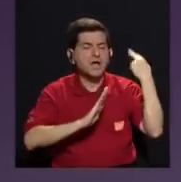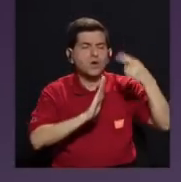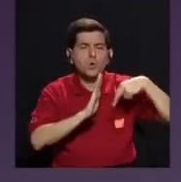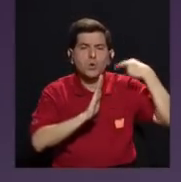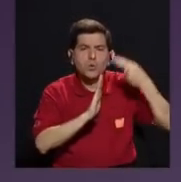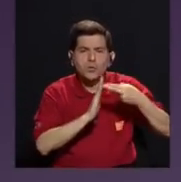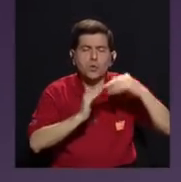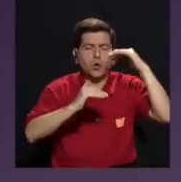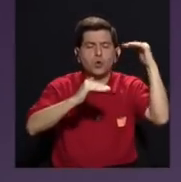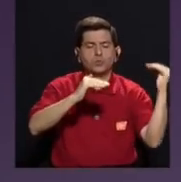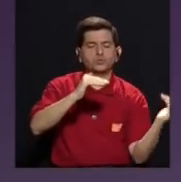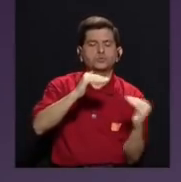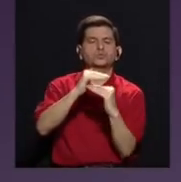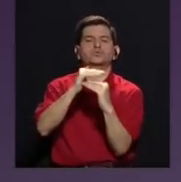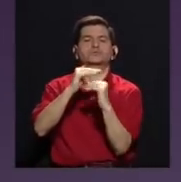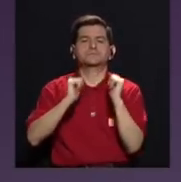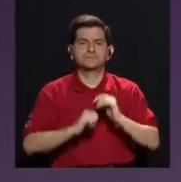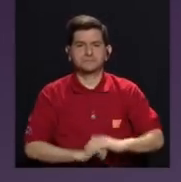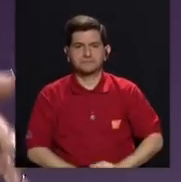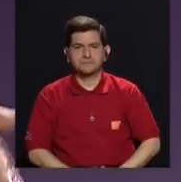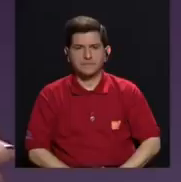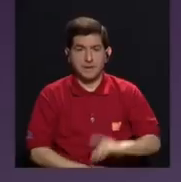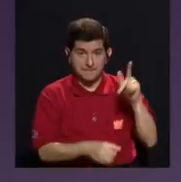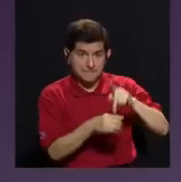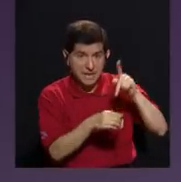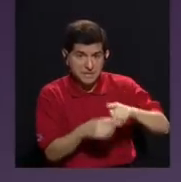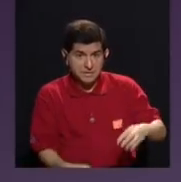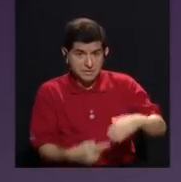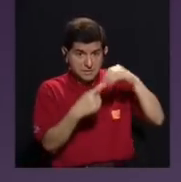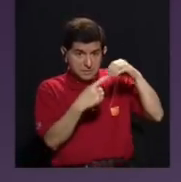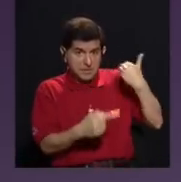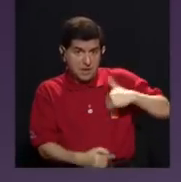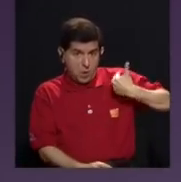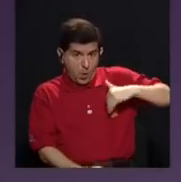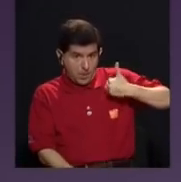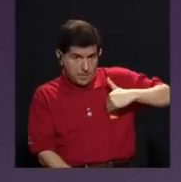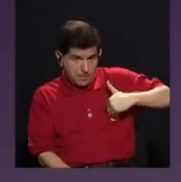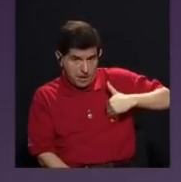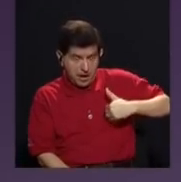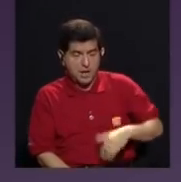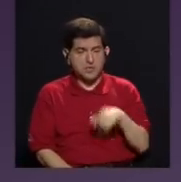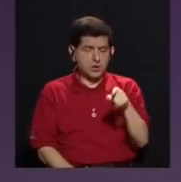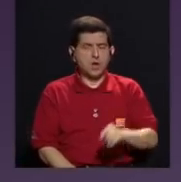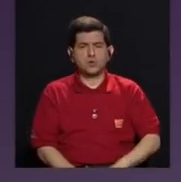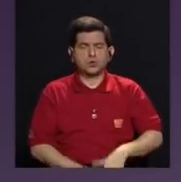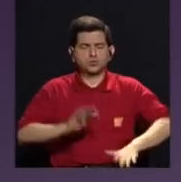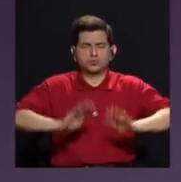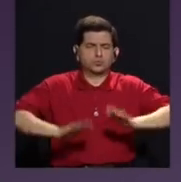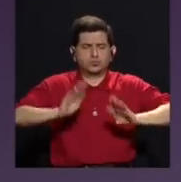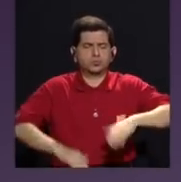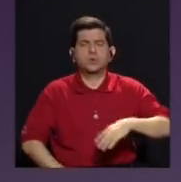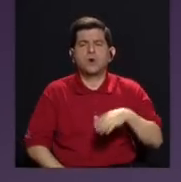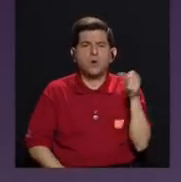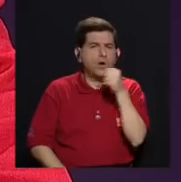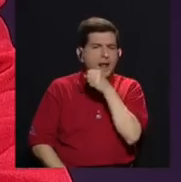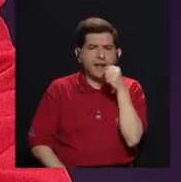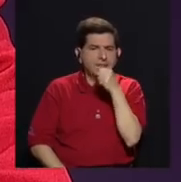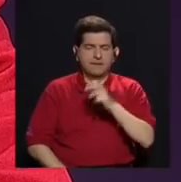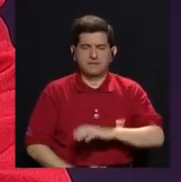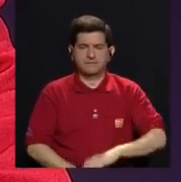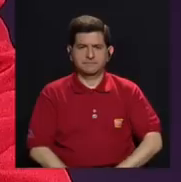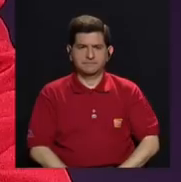subordinado el protagonismo ha sido más de los hombres tocando los tambores cantando etcétera